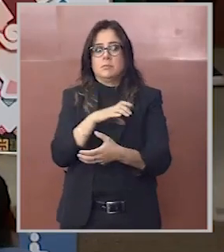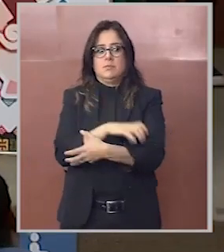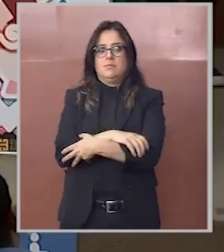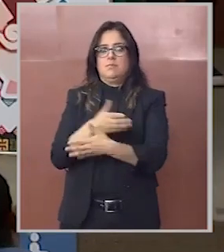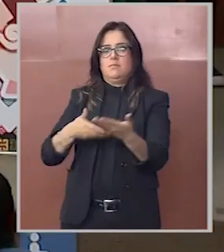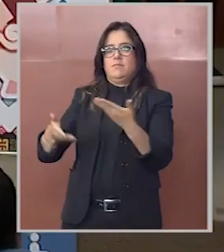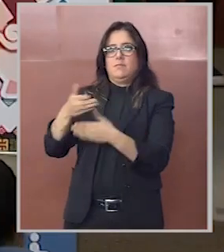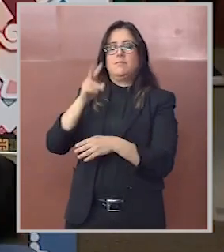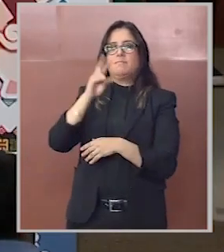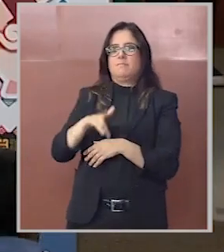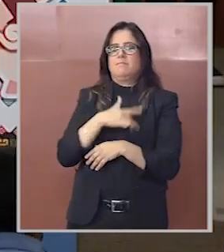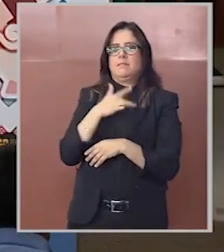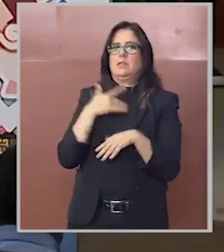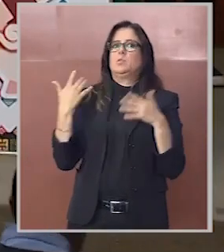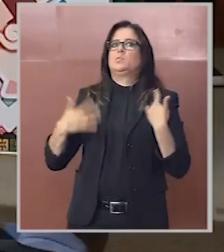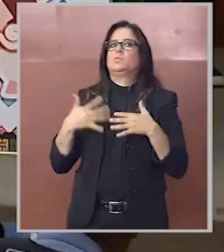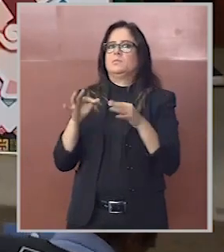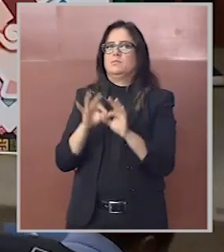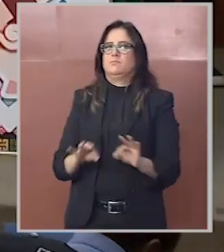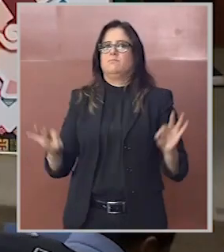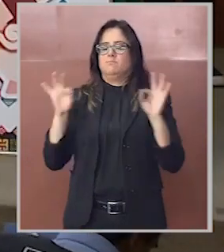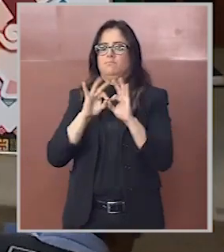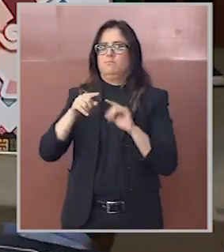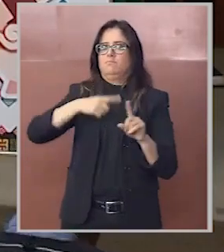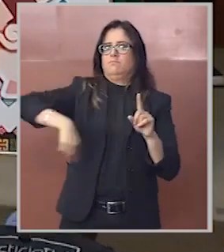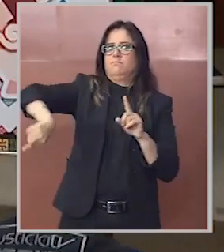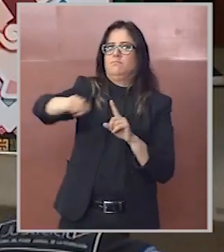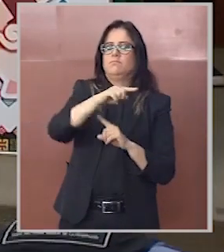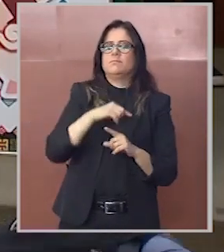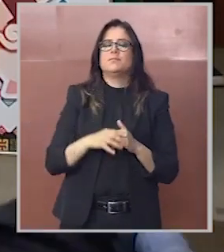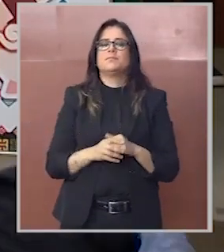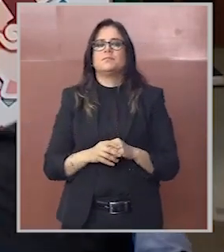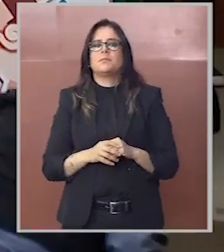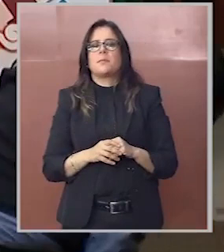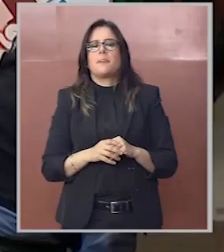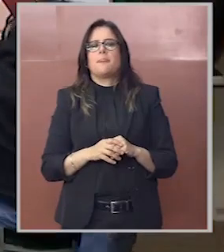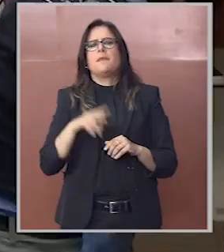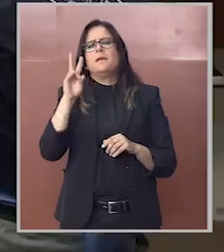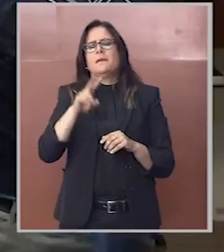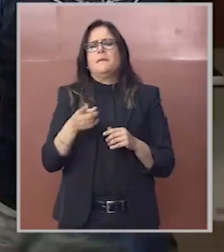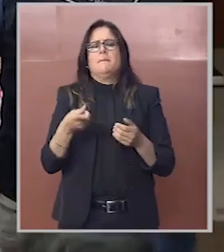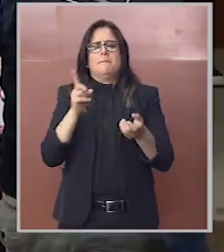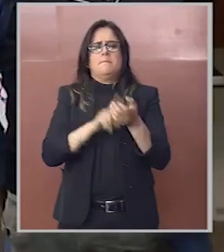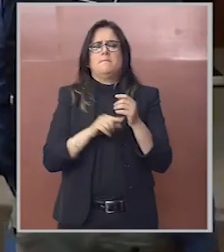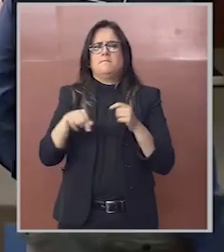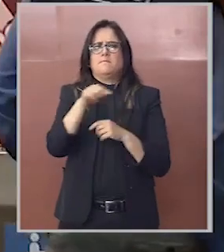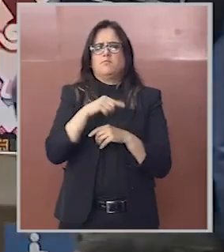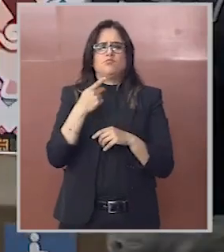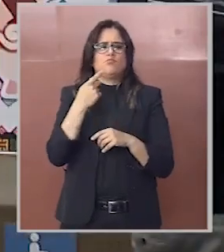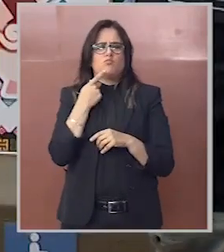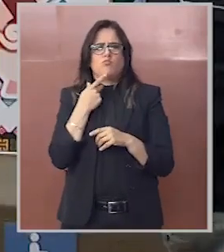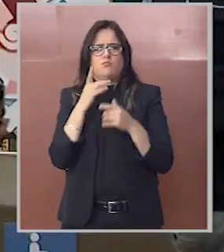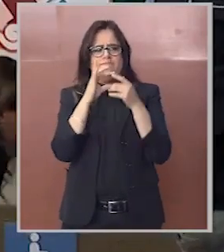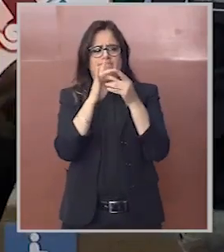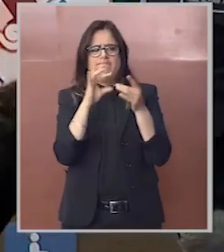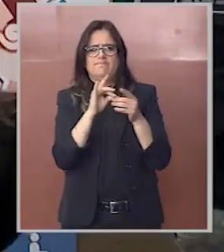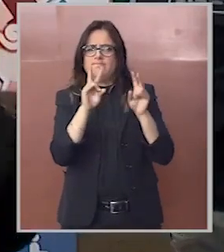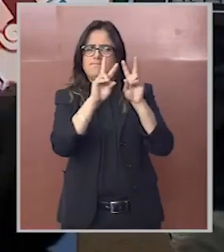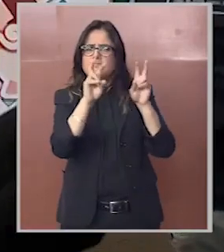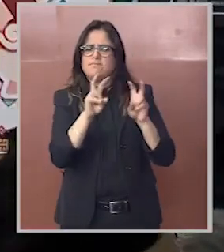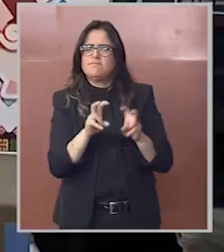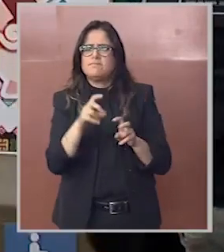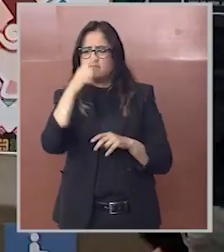tan importante e también desde nuestra convicción política me gustaría decir que para nosotras es bien